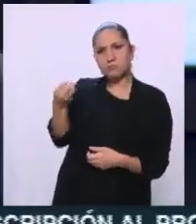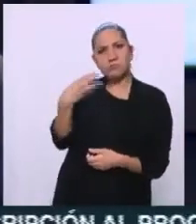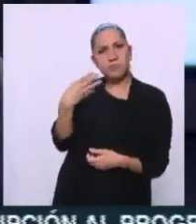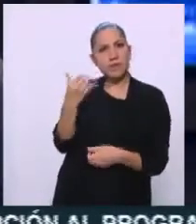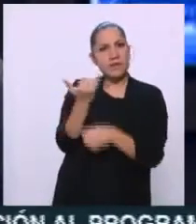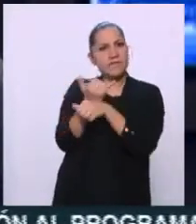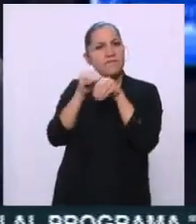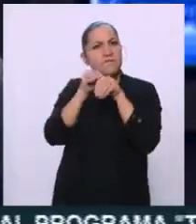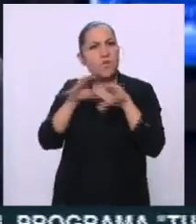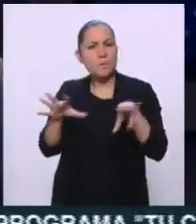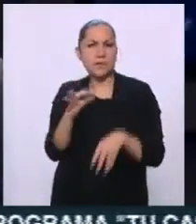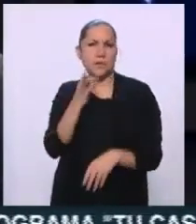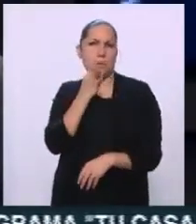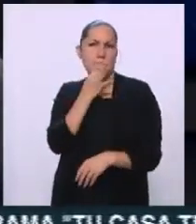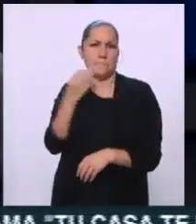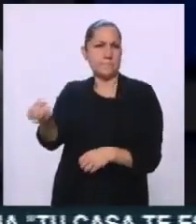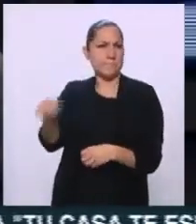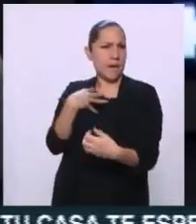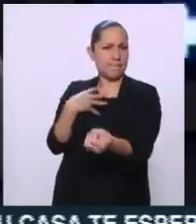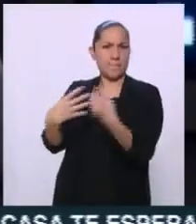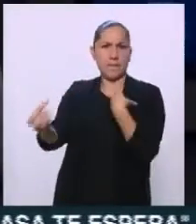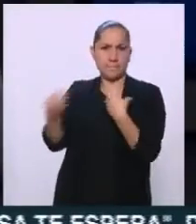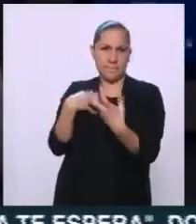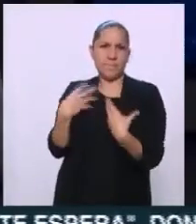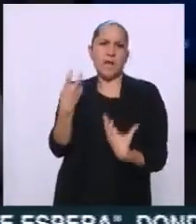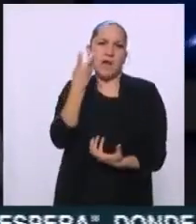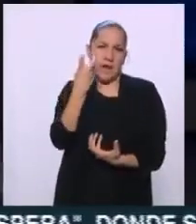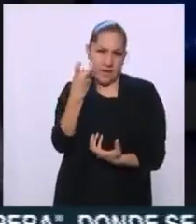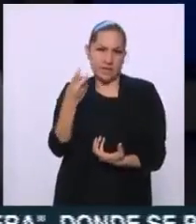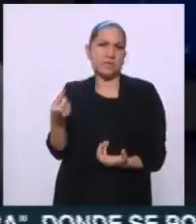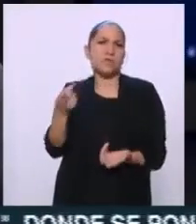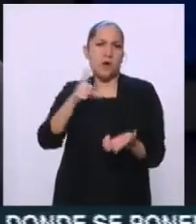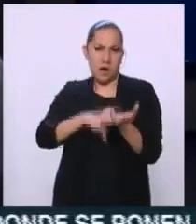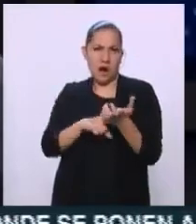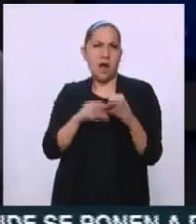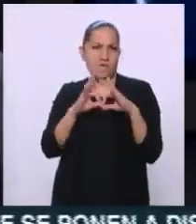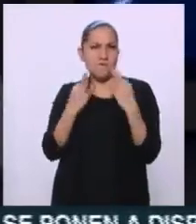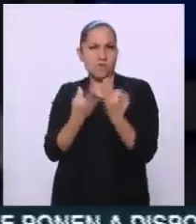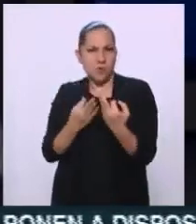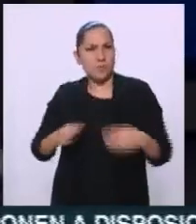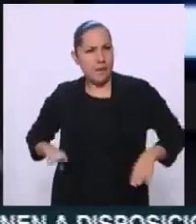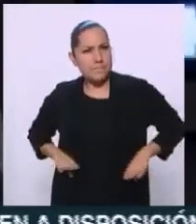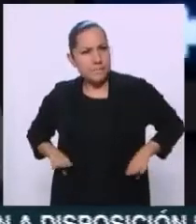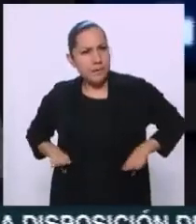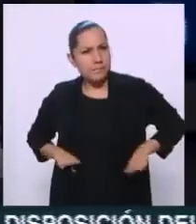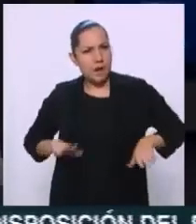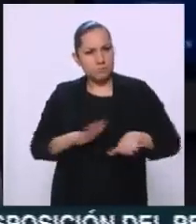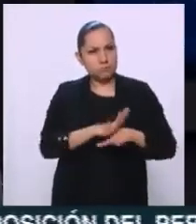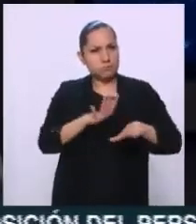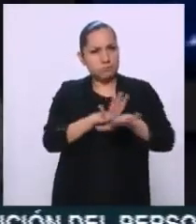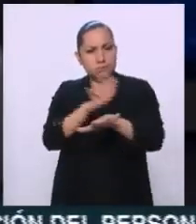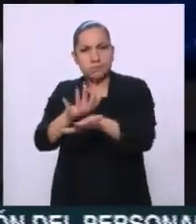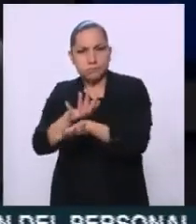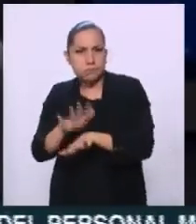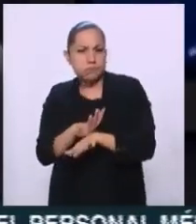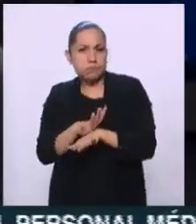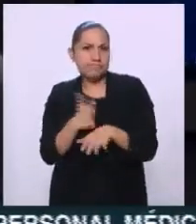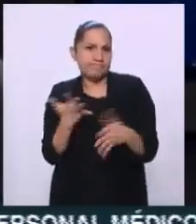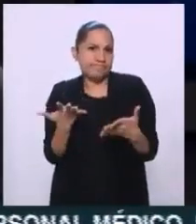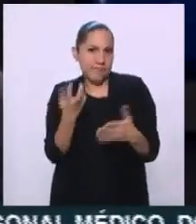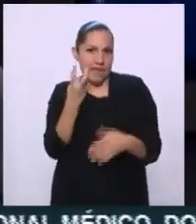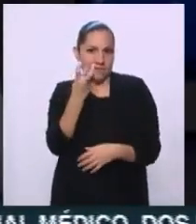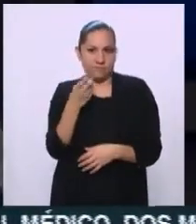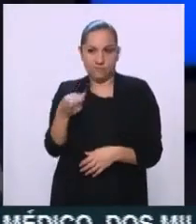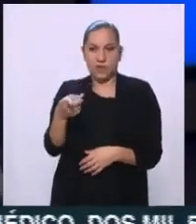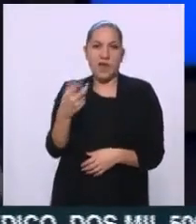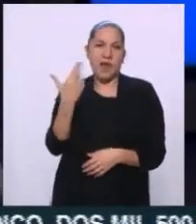poco el asunto de las fuentes de información, y eso debilita también la preeminencia que existía de los medios electrónicos,